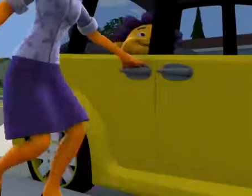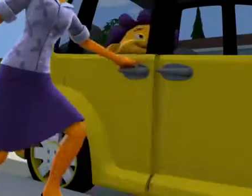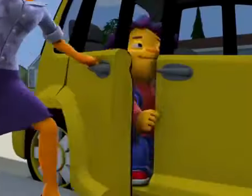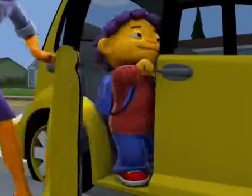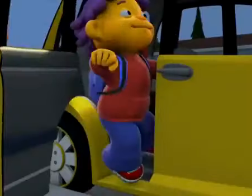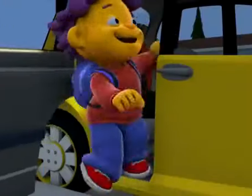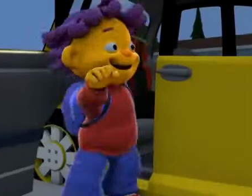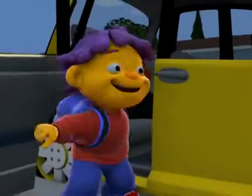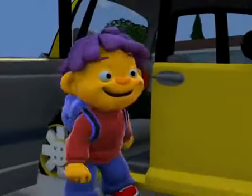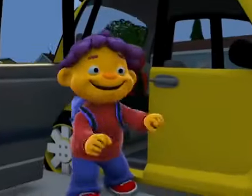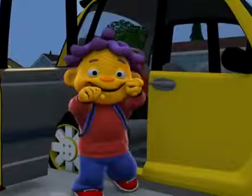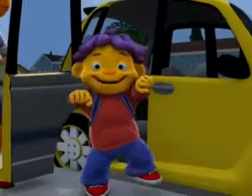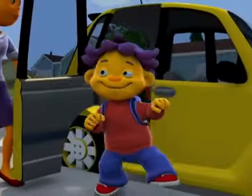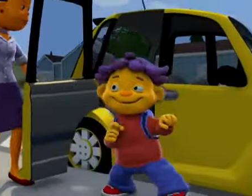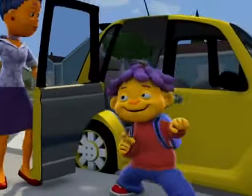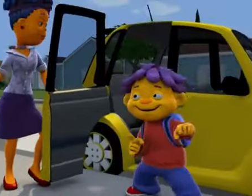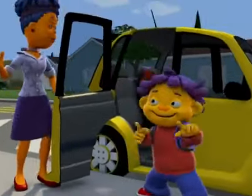¡Hola!